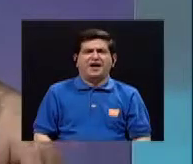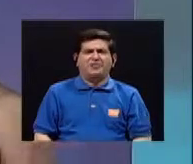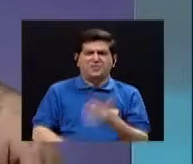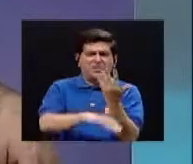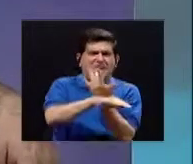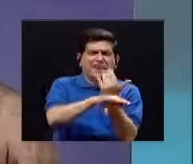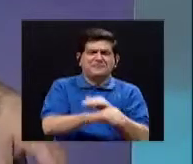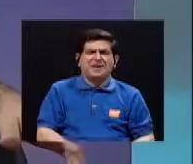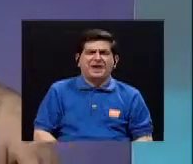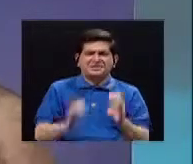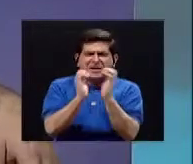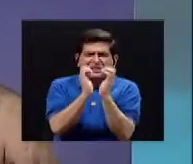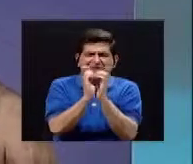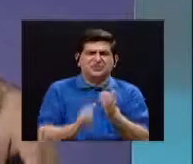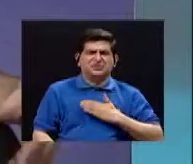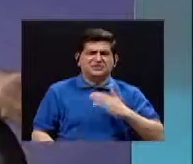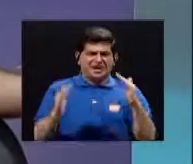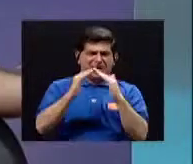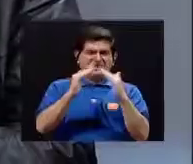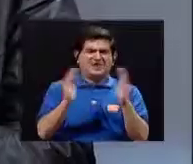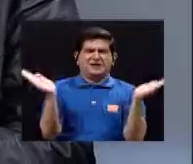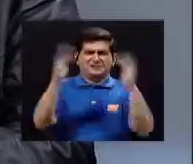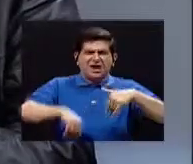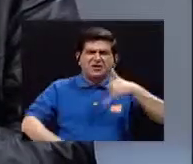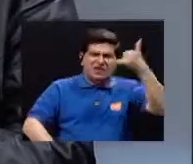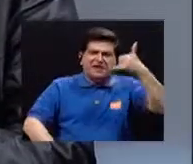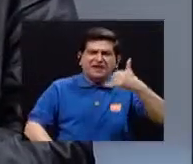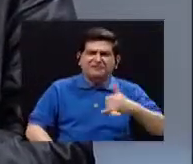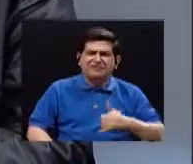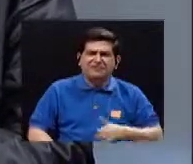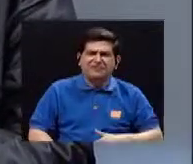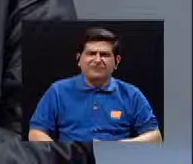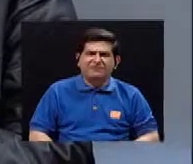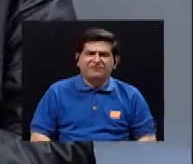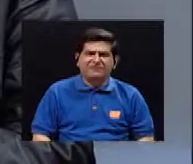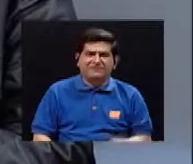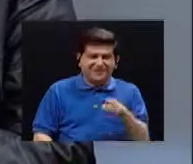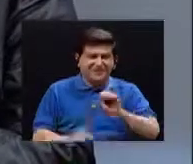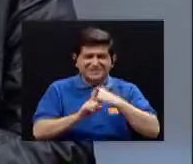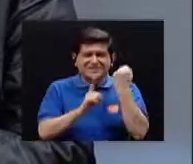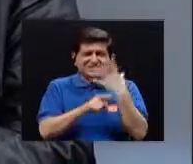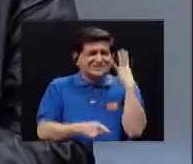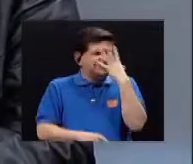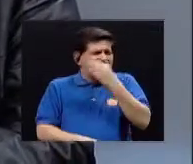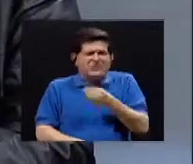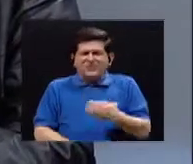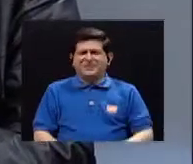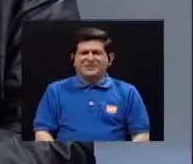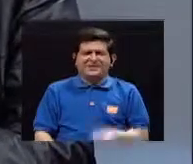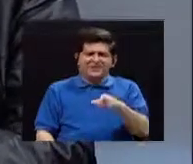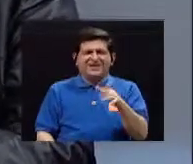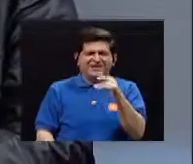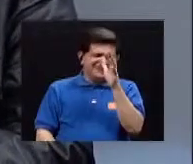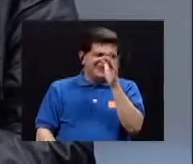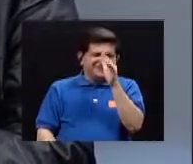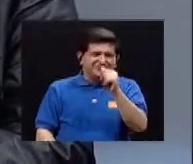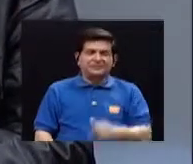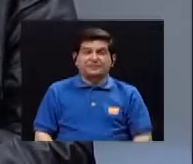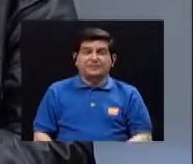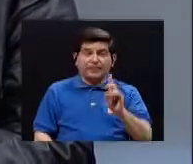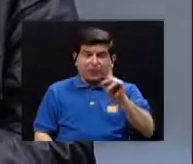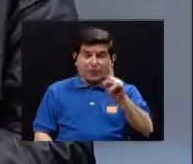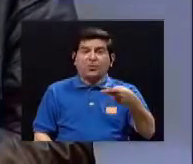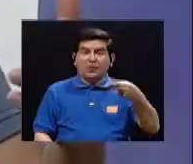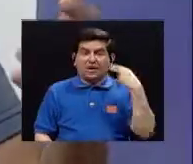materia yo te de mi casa en el teléfono que digamos es demasiado volitivas ya vacilón